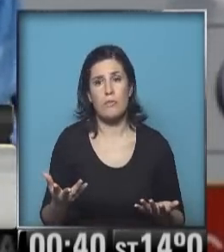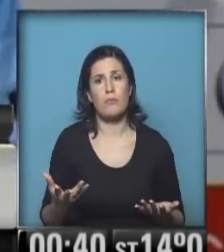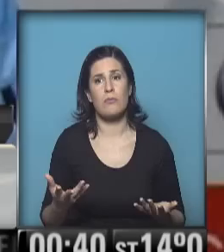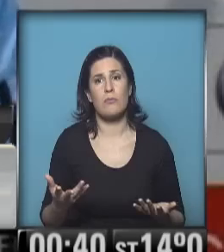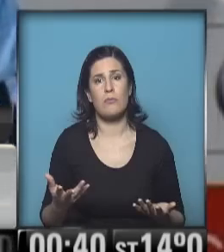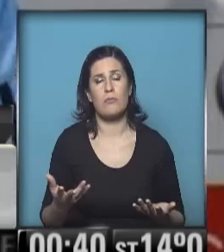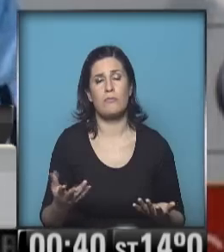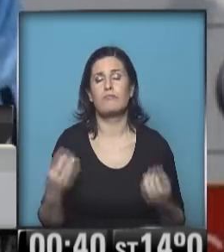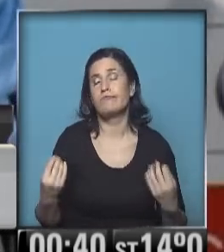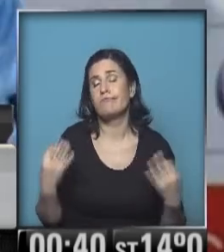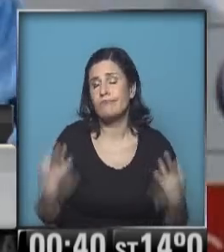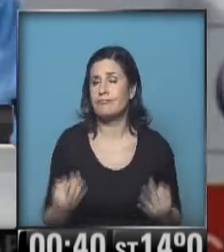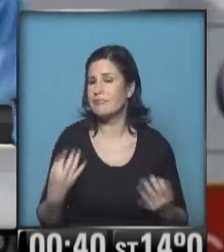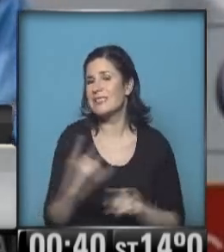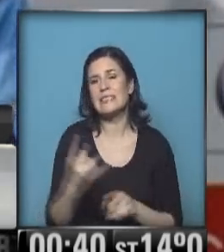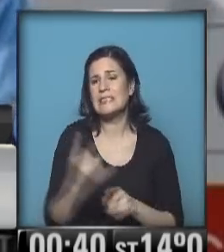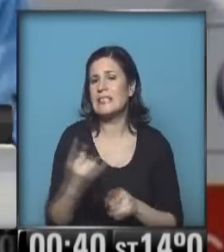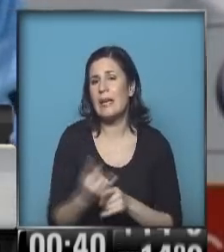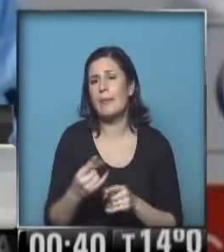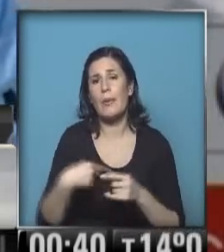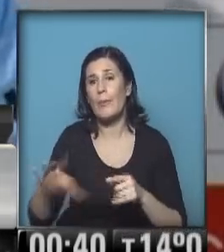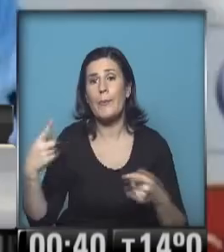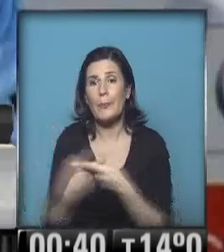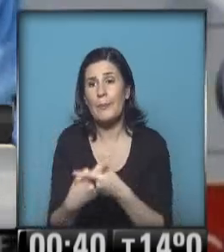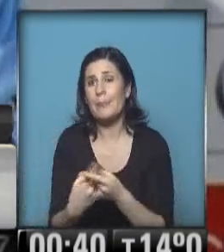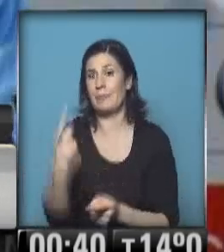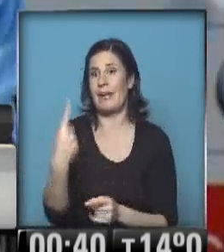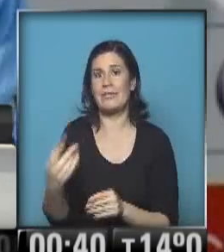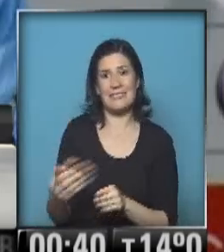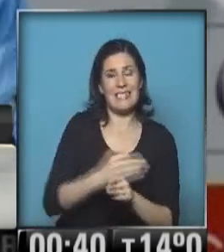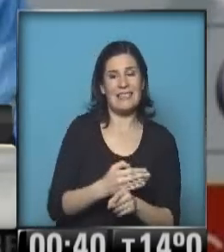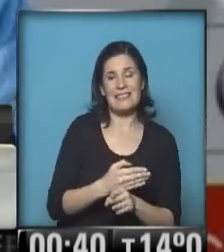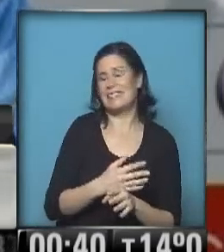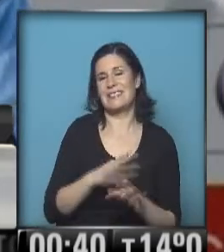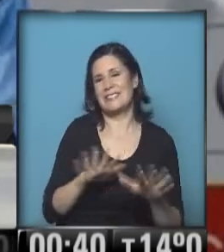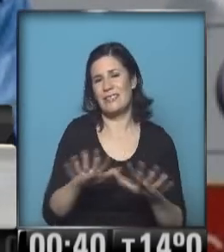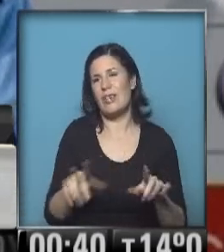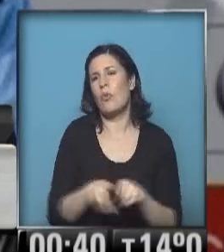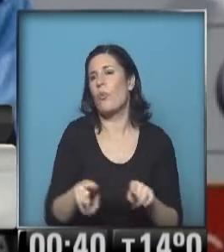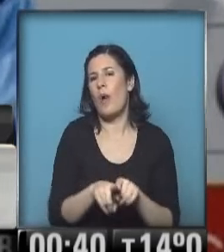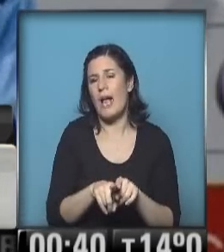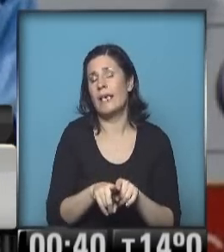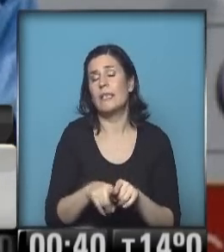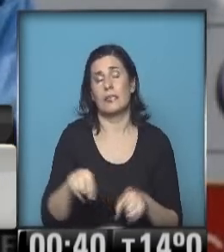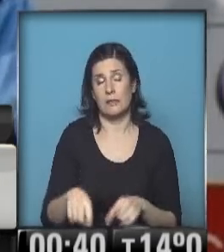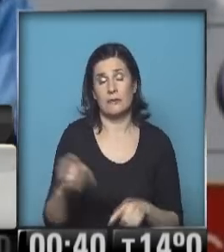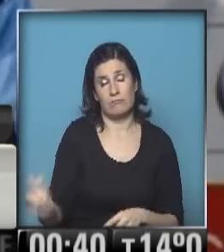lo que sucede siempre previo a un debut, pero con la importancia que evidentemente tiene el